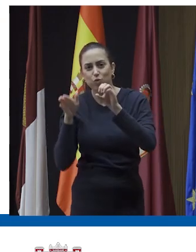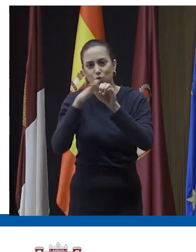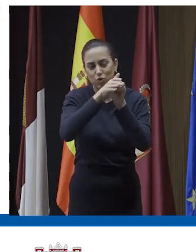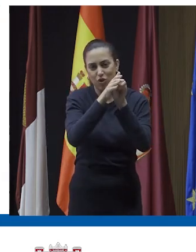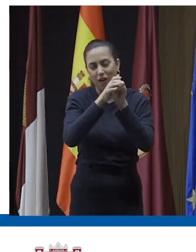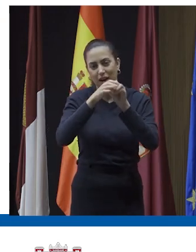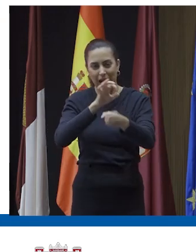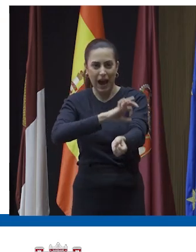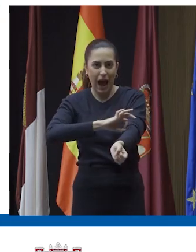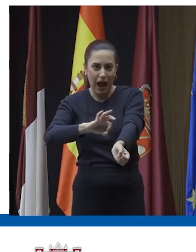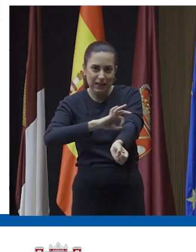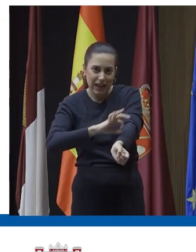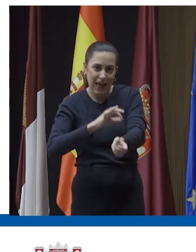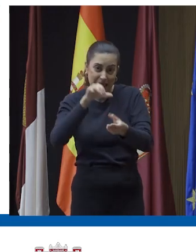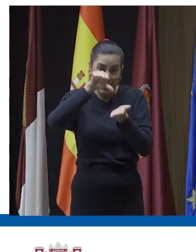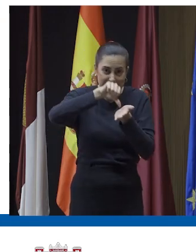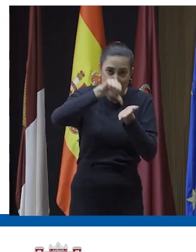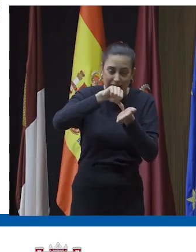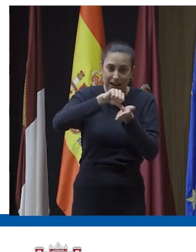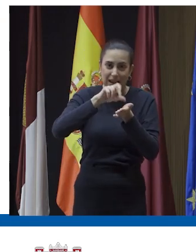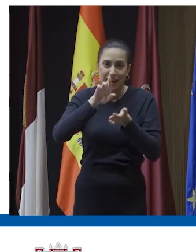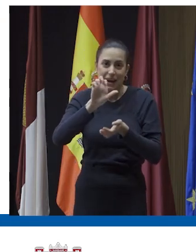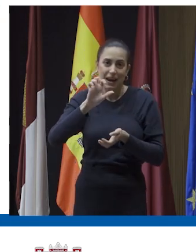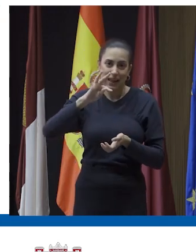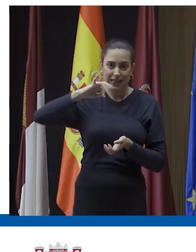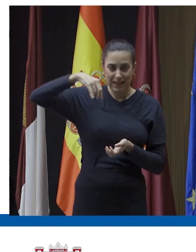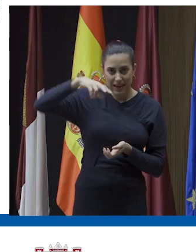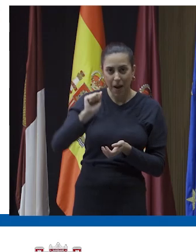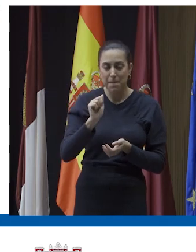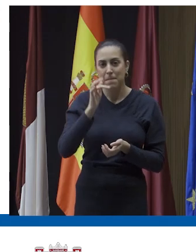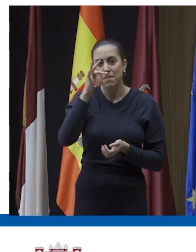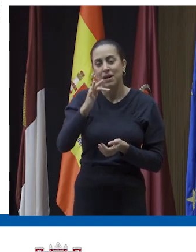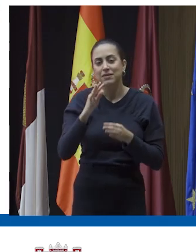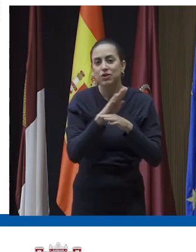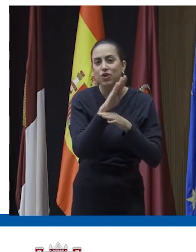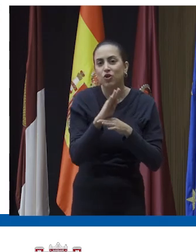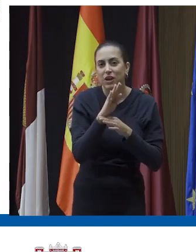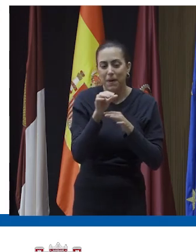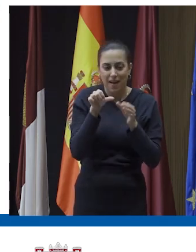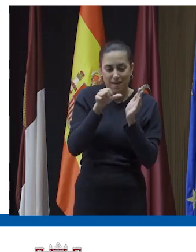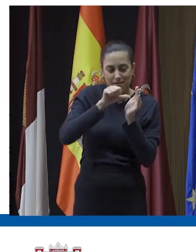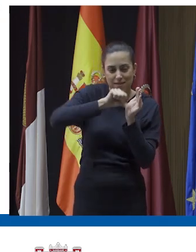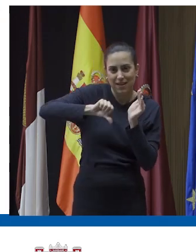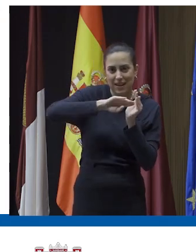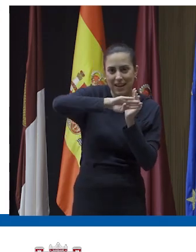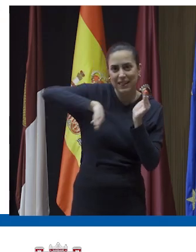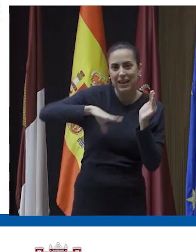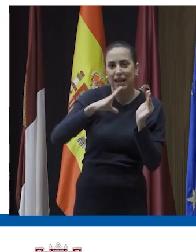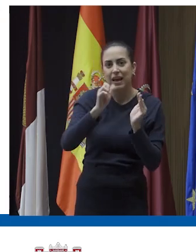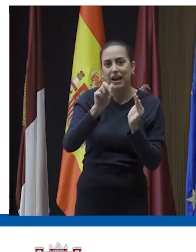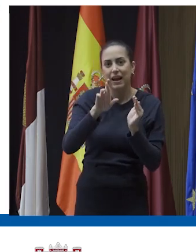central de la retina con arteria cilio-retiniana conservada en disección